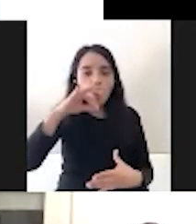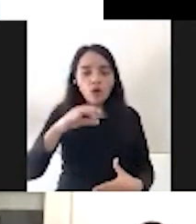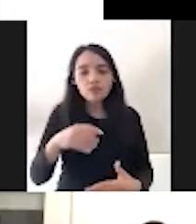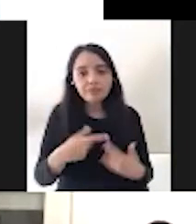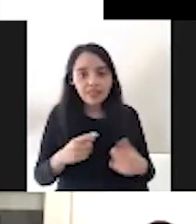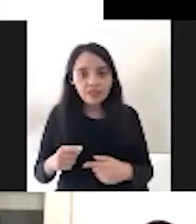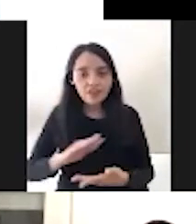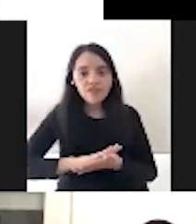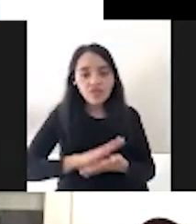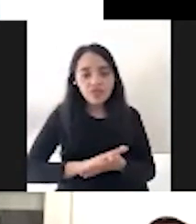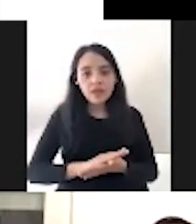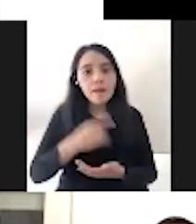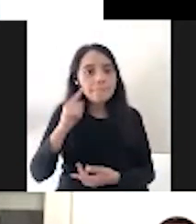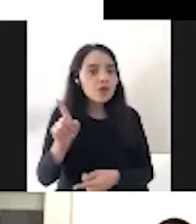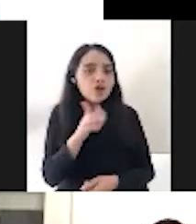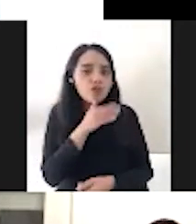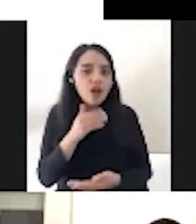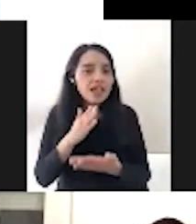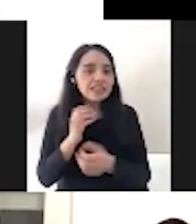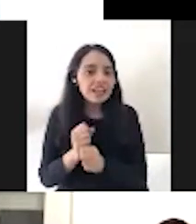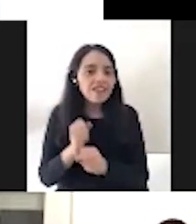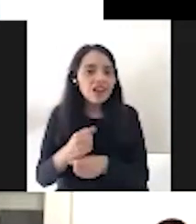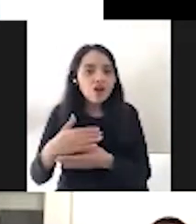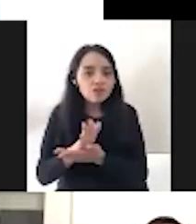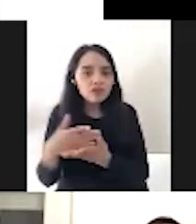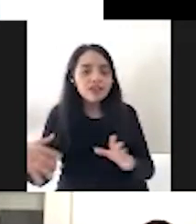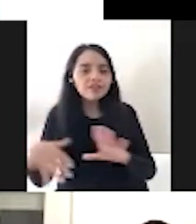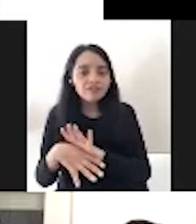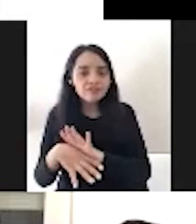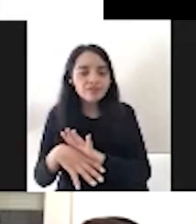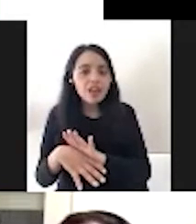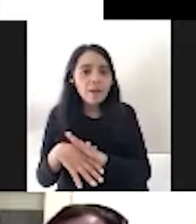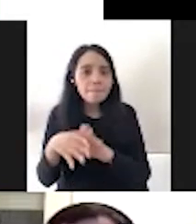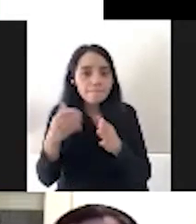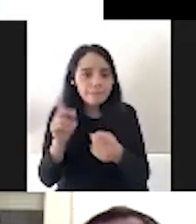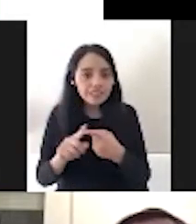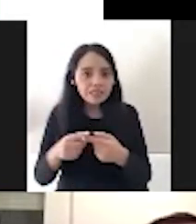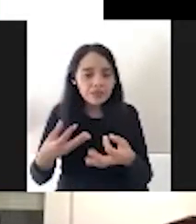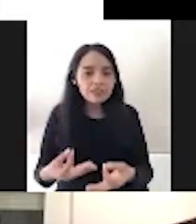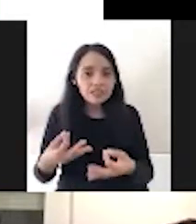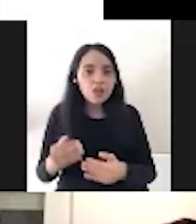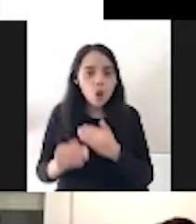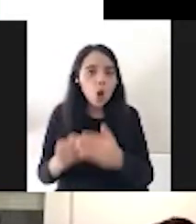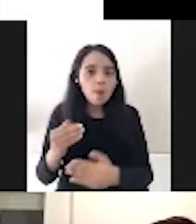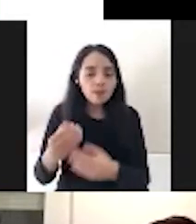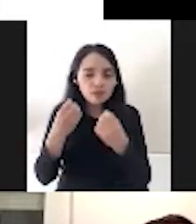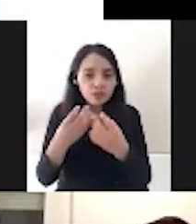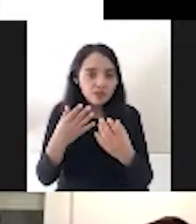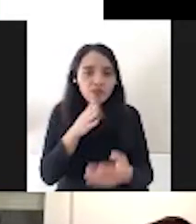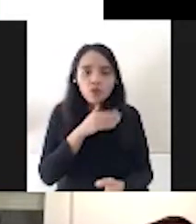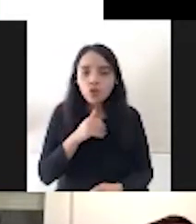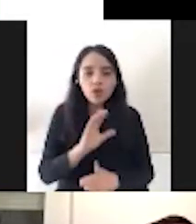familias para que éstas participen de manera más activa en los procesos de enseñanza-aprendizaje, en la cultura educativa de sus